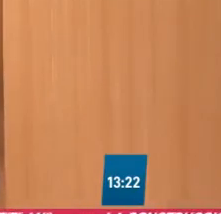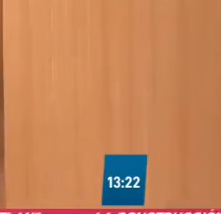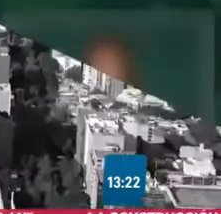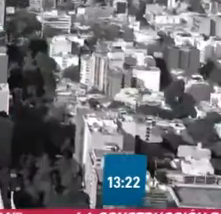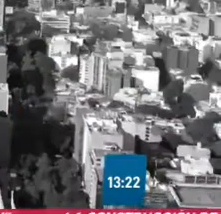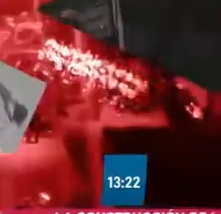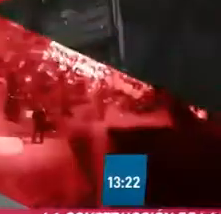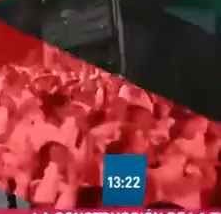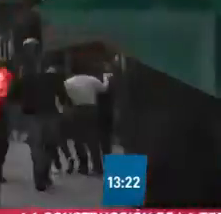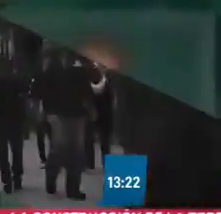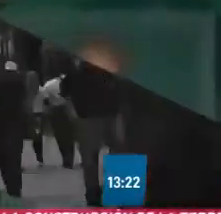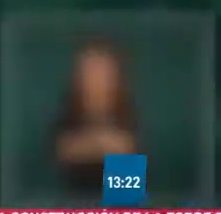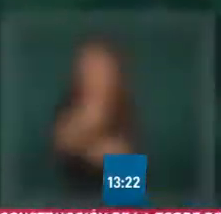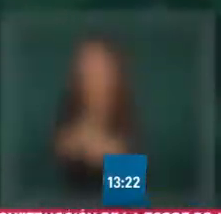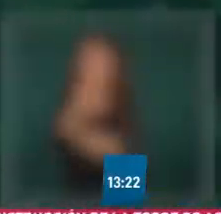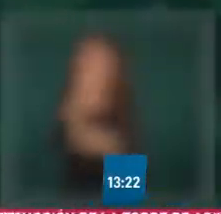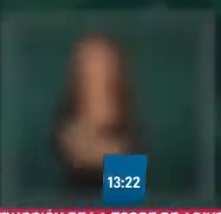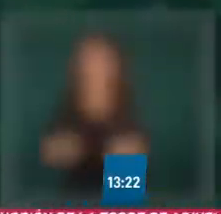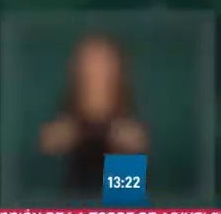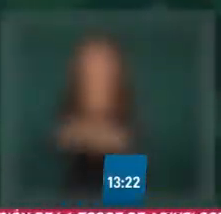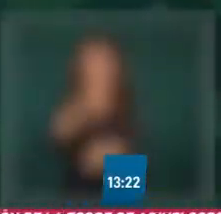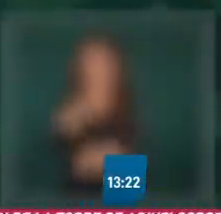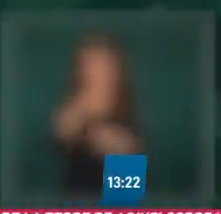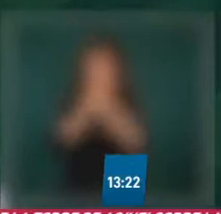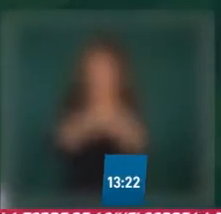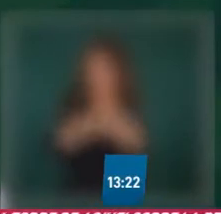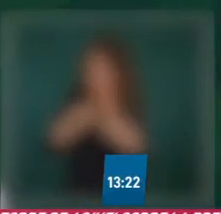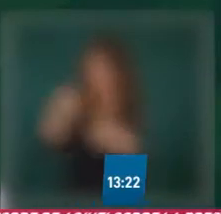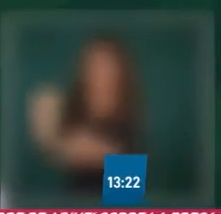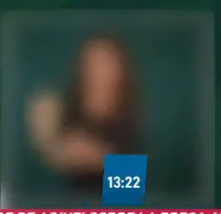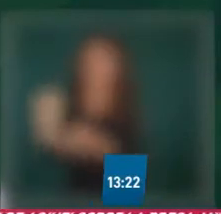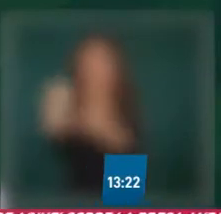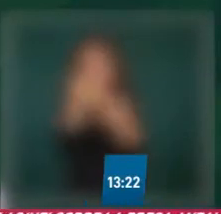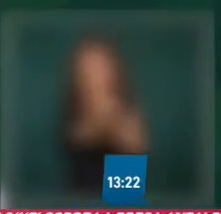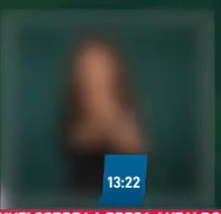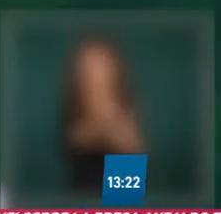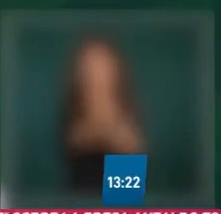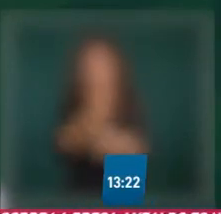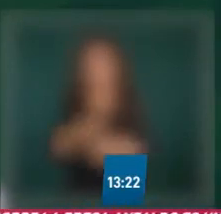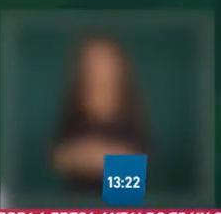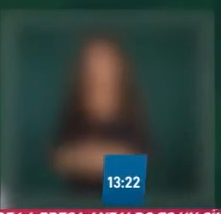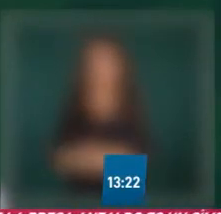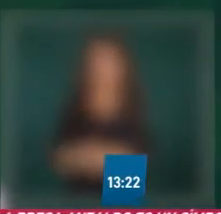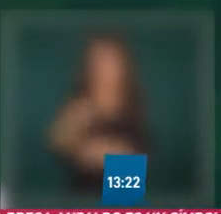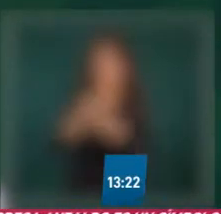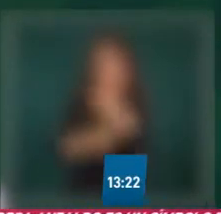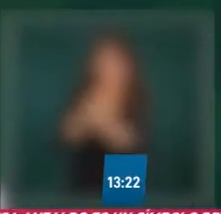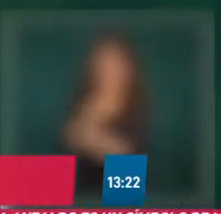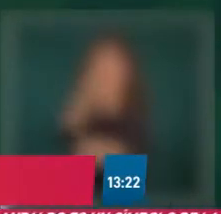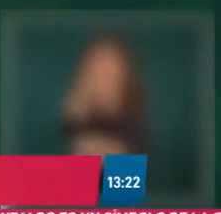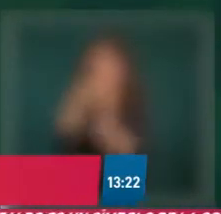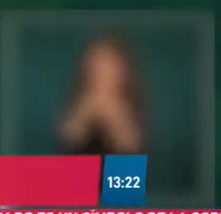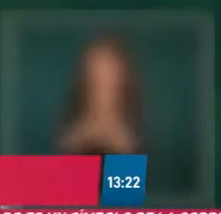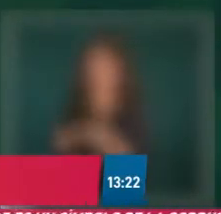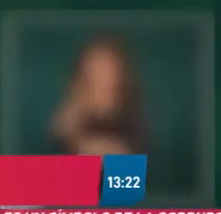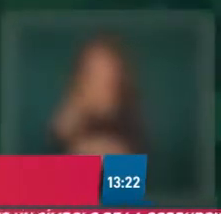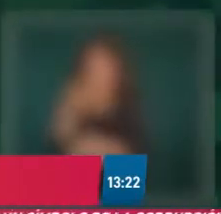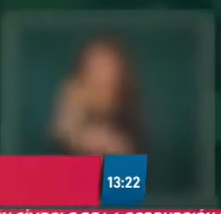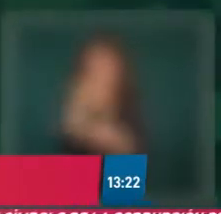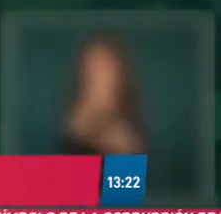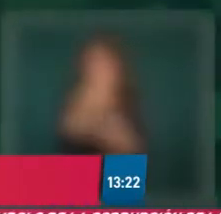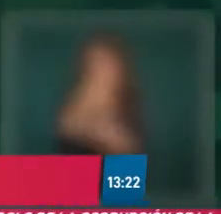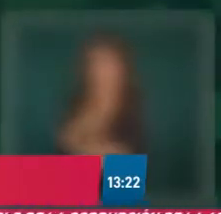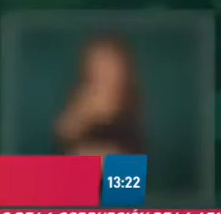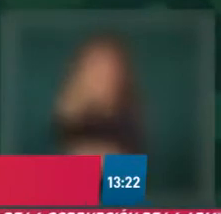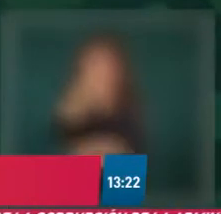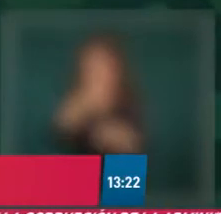Escuchemos. El año pasado se invirtieron en las 6 refinerías alrededor